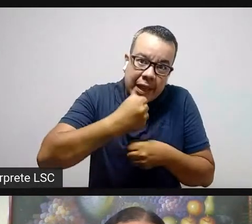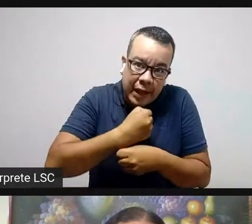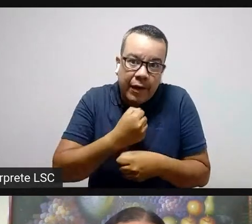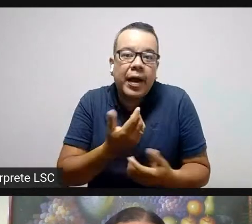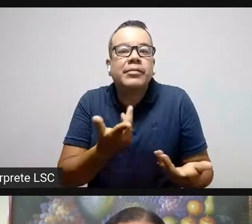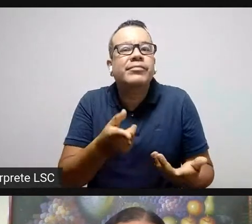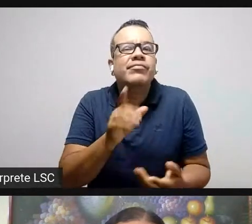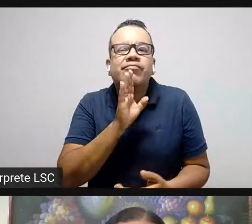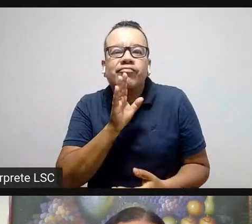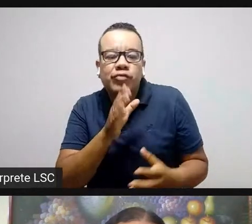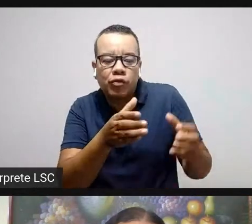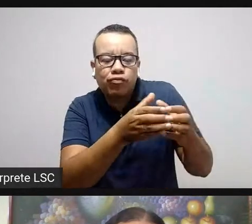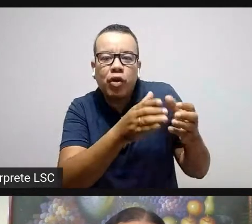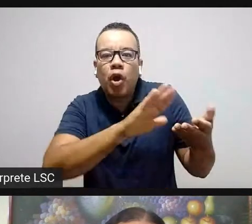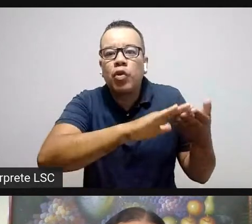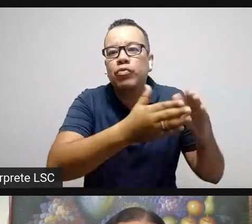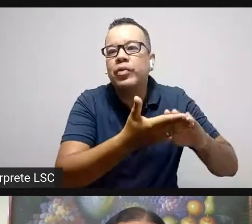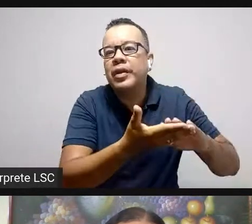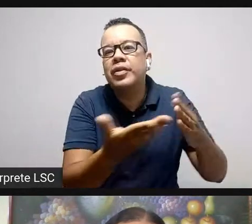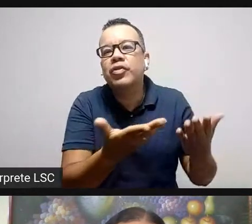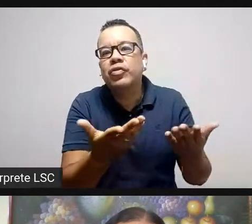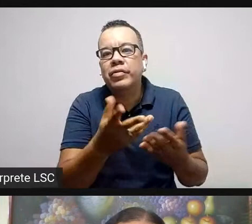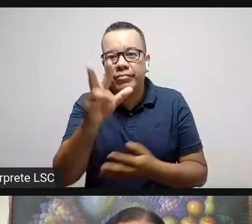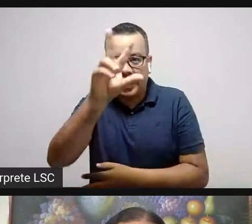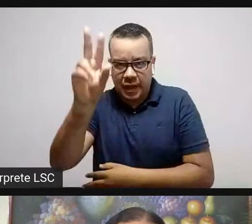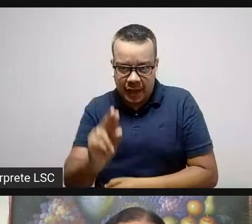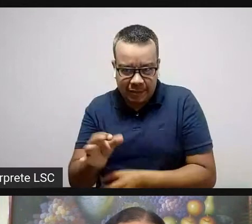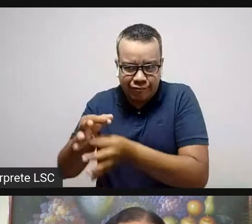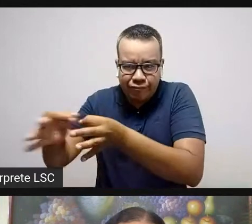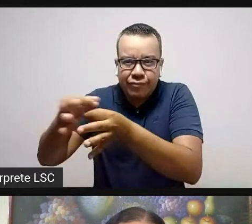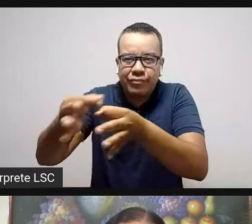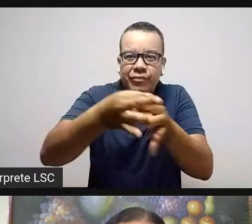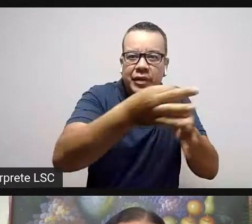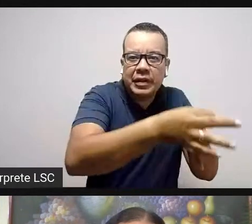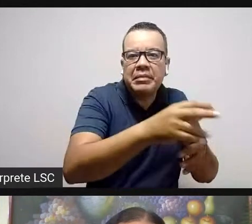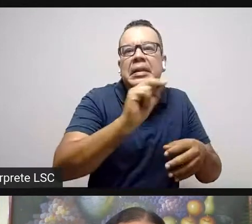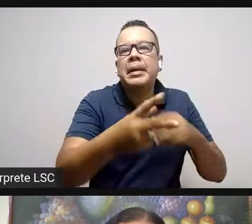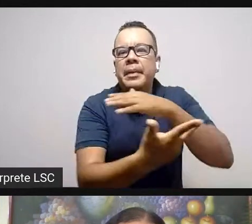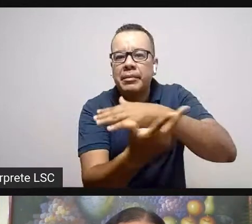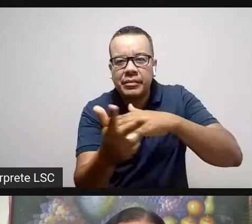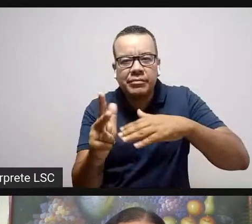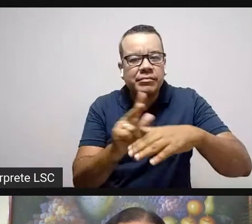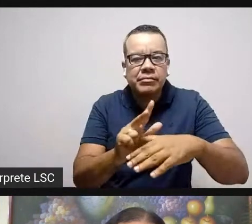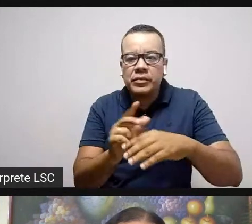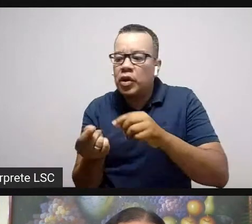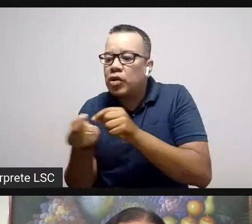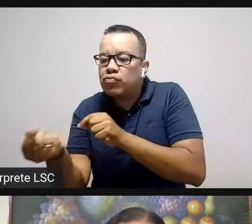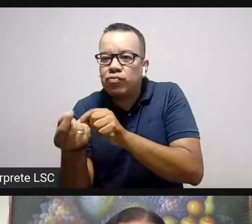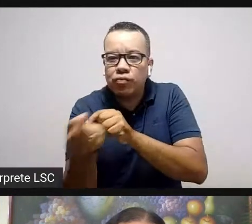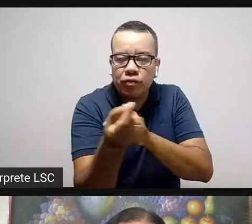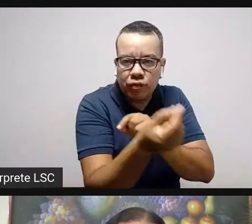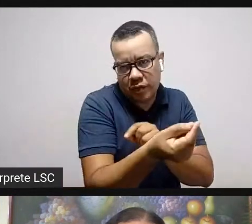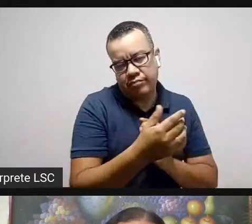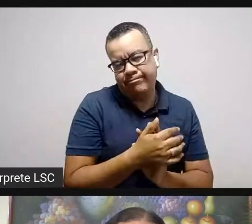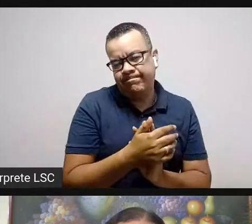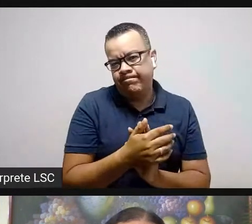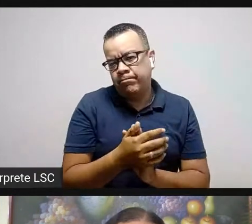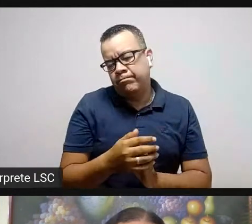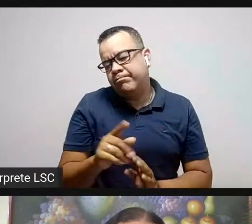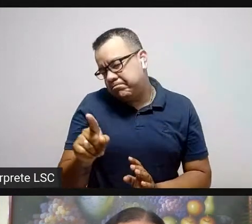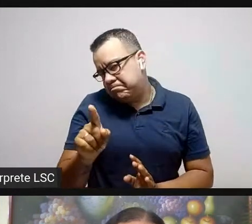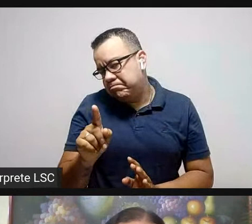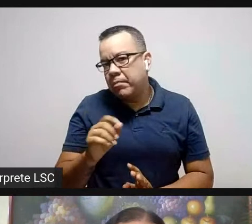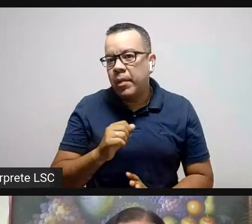municipios de Risaralda y en las veredas alrededor de Pereira. ¿Por qué no nos cuentan un poco cómo